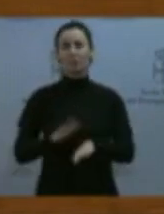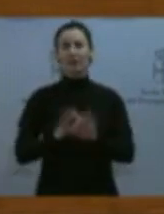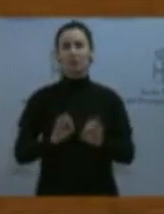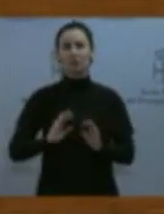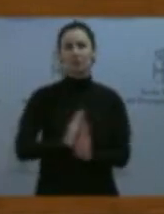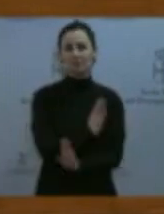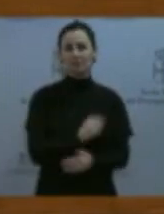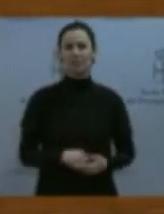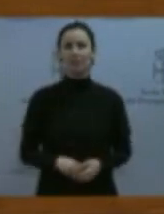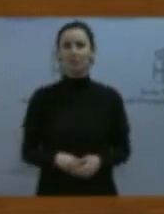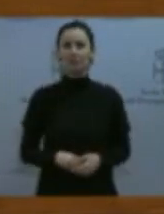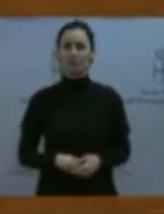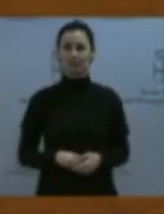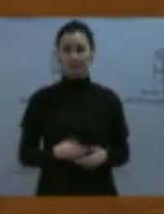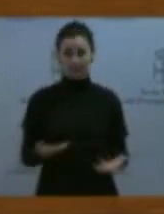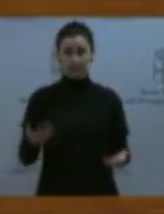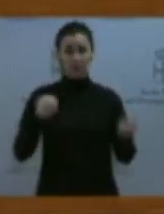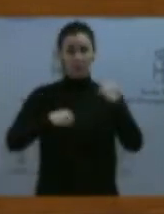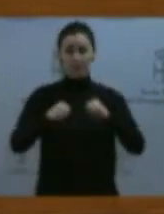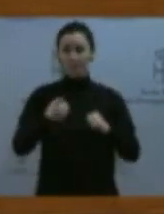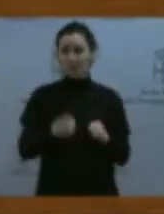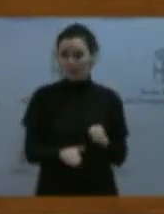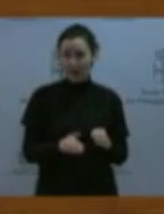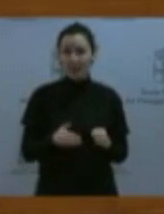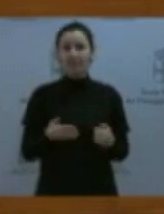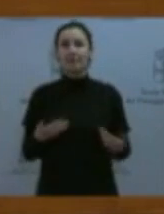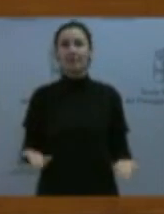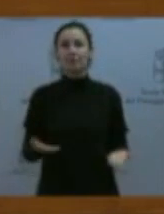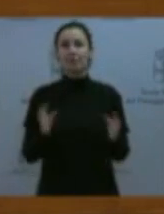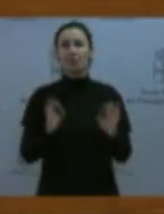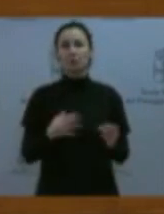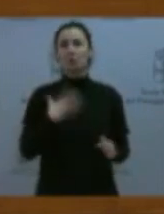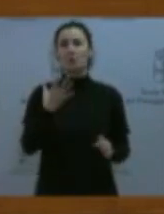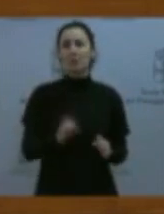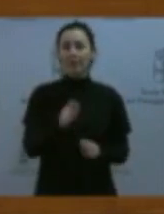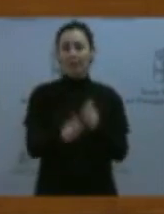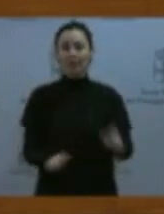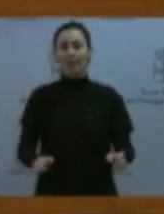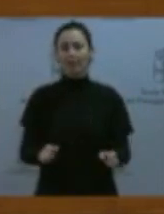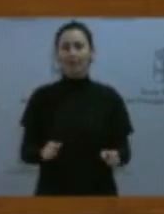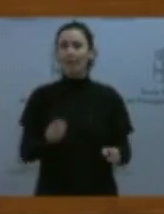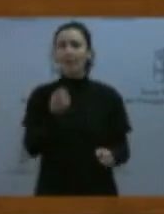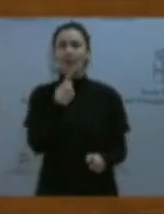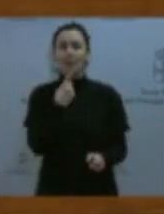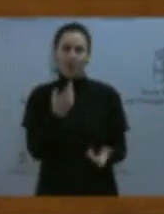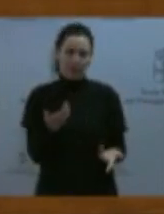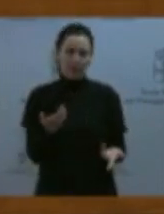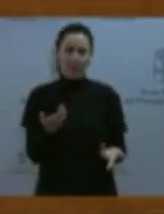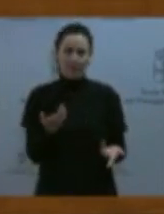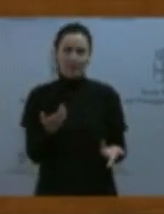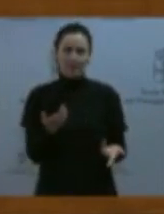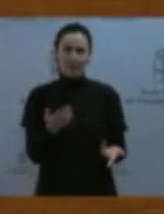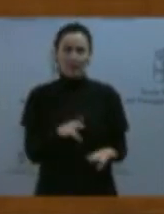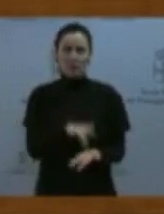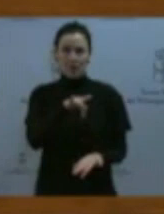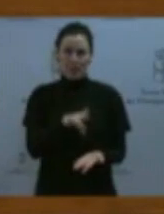conductas son tipificadas, o no, por las personas que eventualmente pueden cometerlas. En los últimos años, numerosos casos